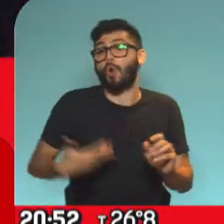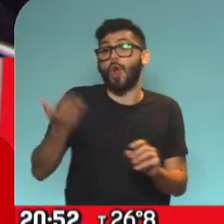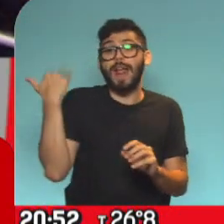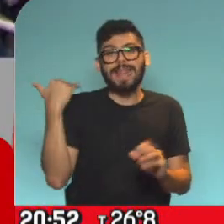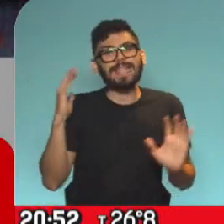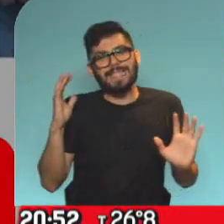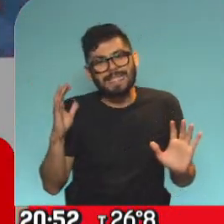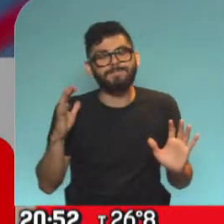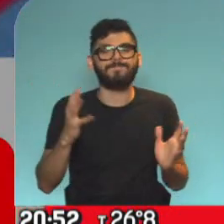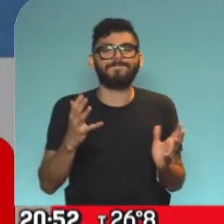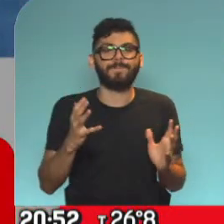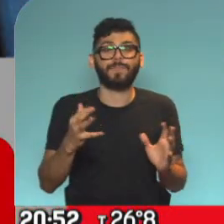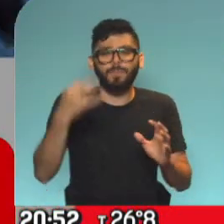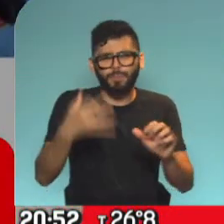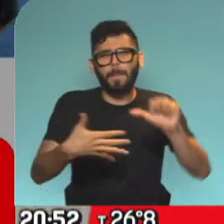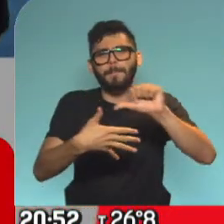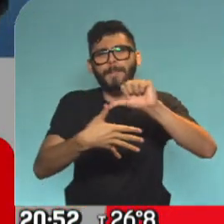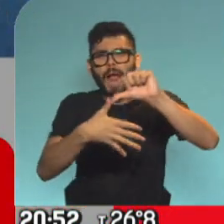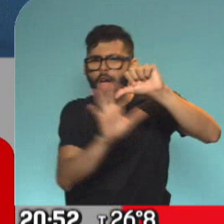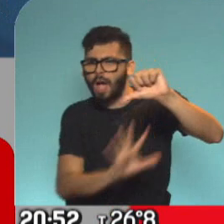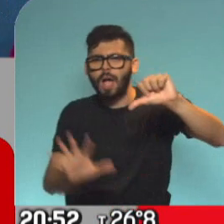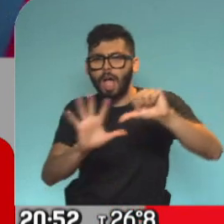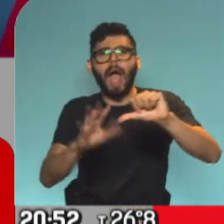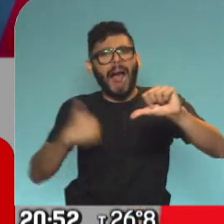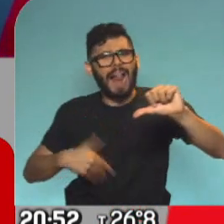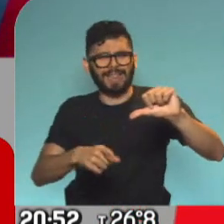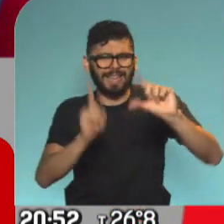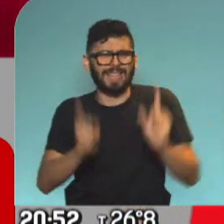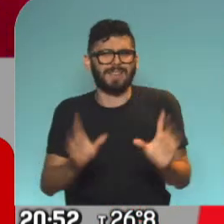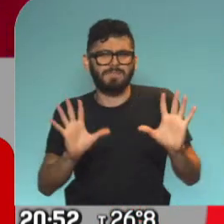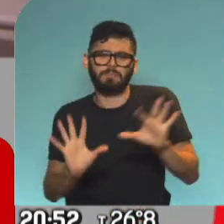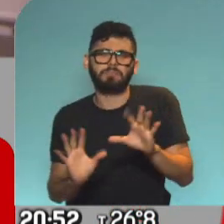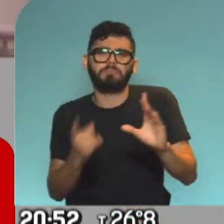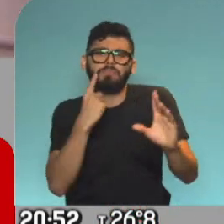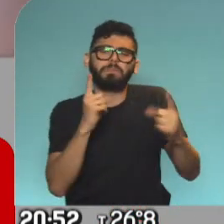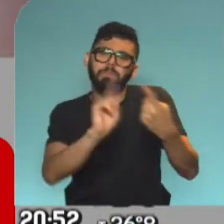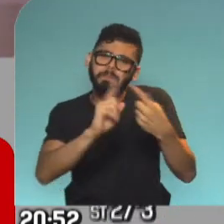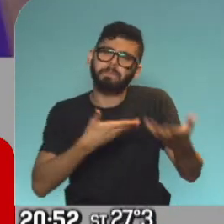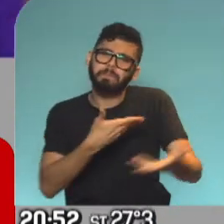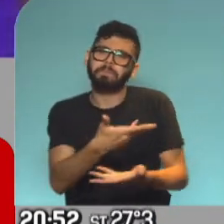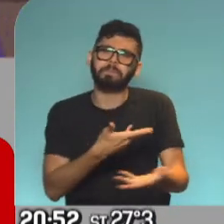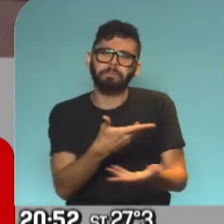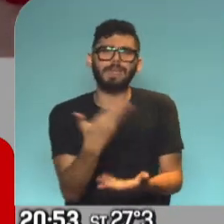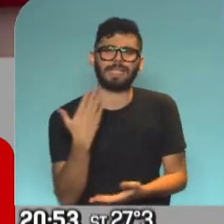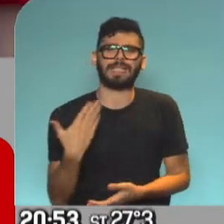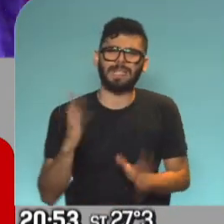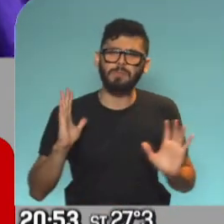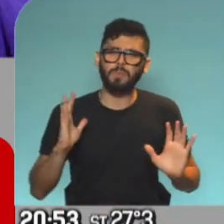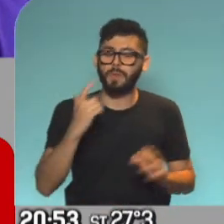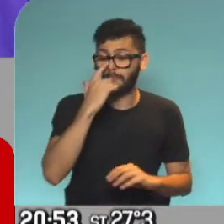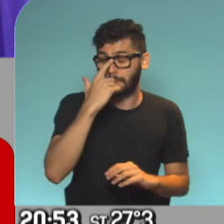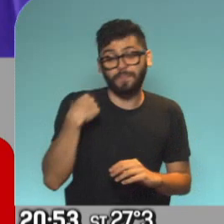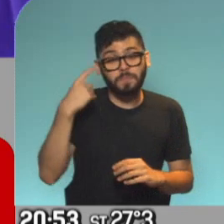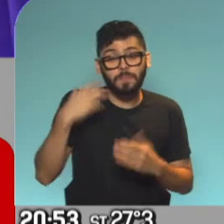Unidos, para la región y para la Argentina. En ese sentido yo creo que tenemos ahora por delante